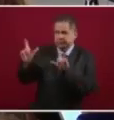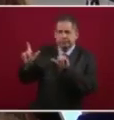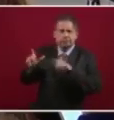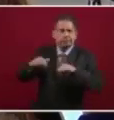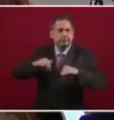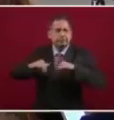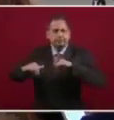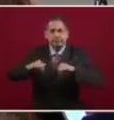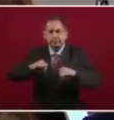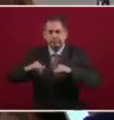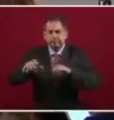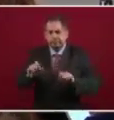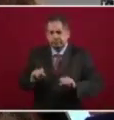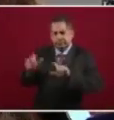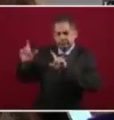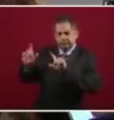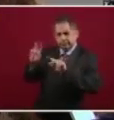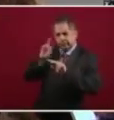plano,